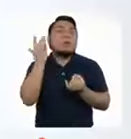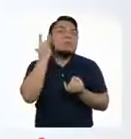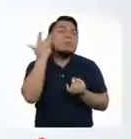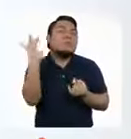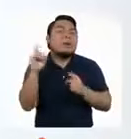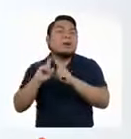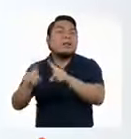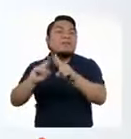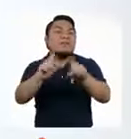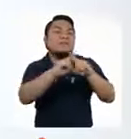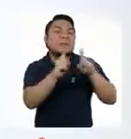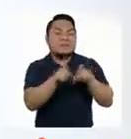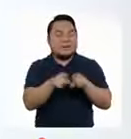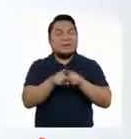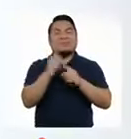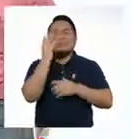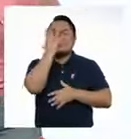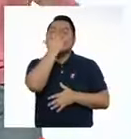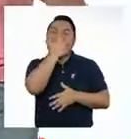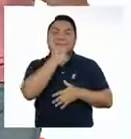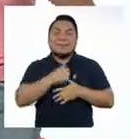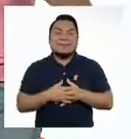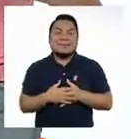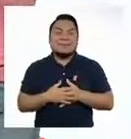pero también muy hermoso.